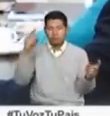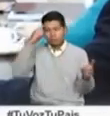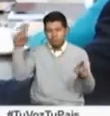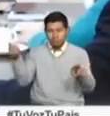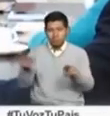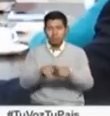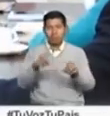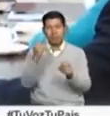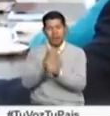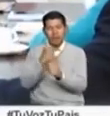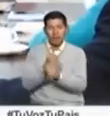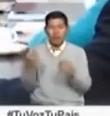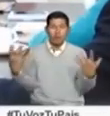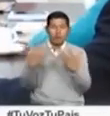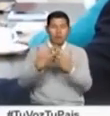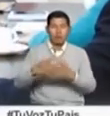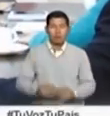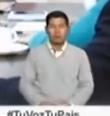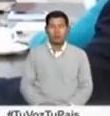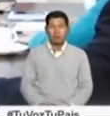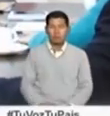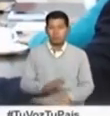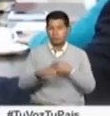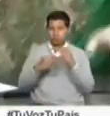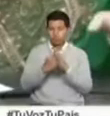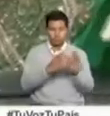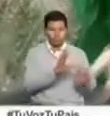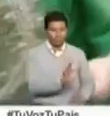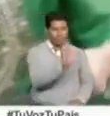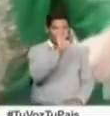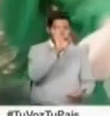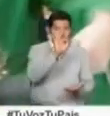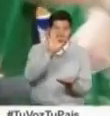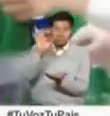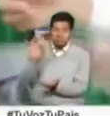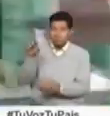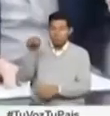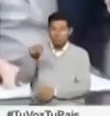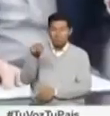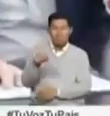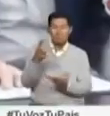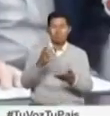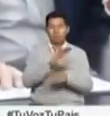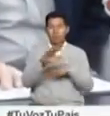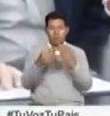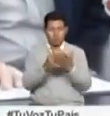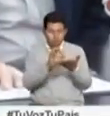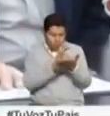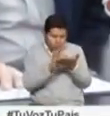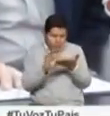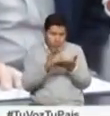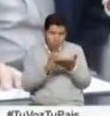La ministra de Salud Pública, Verónica Espinosa, y representantes de la Federación Médica Ecuatoriana suscribieron un acuerdo que los compromete a